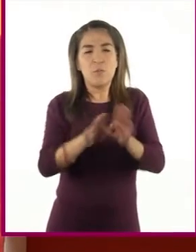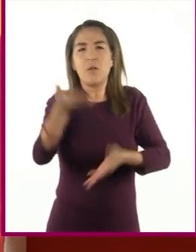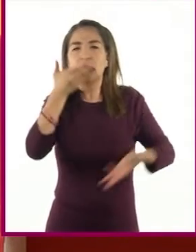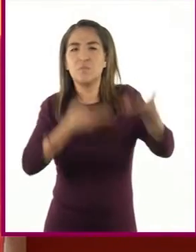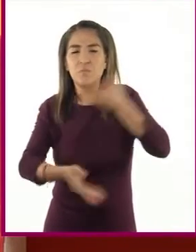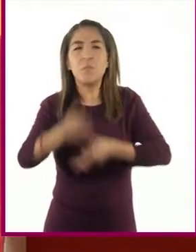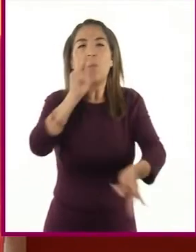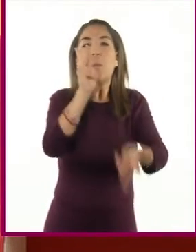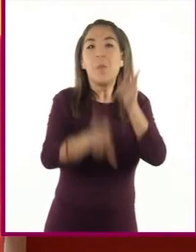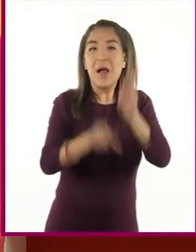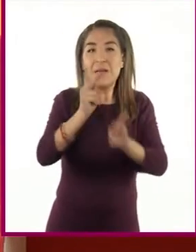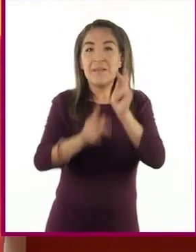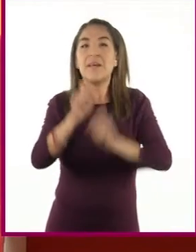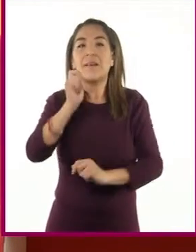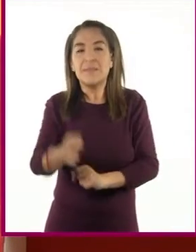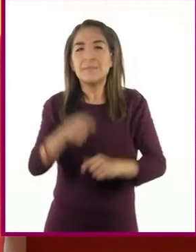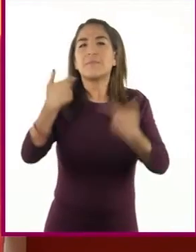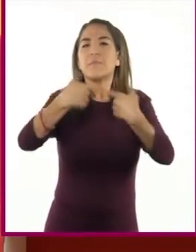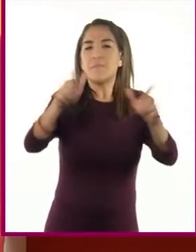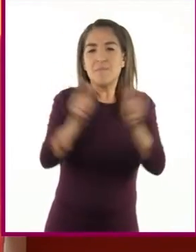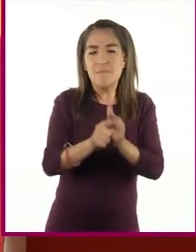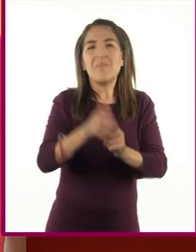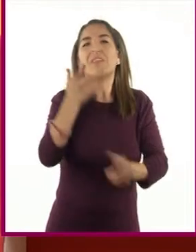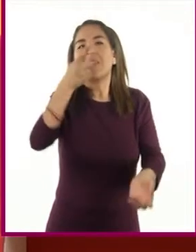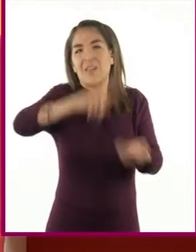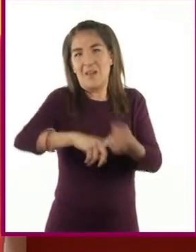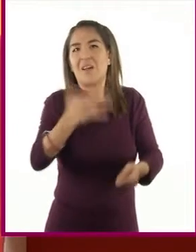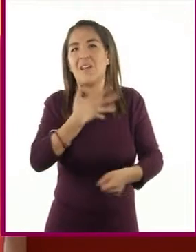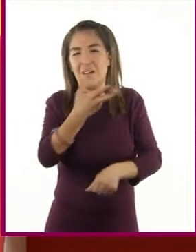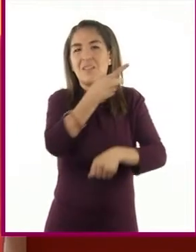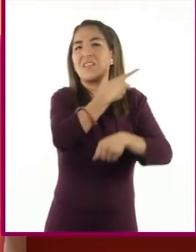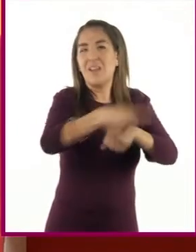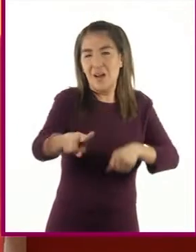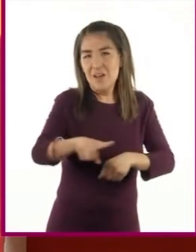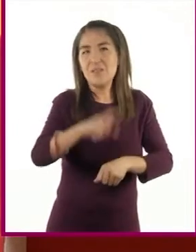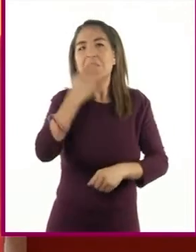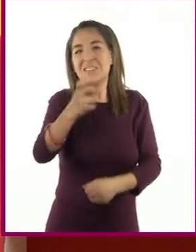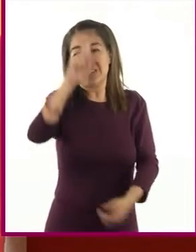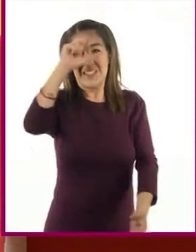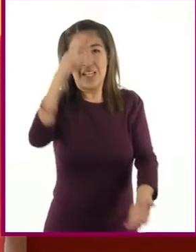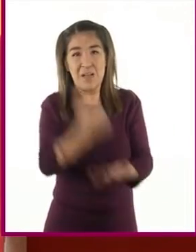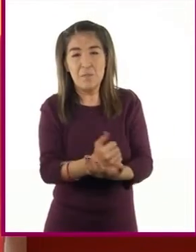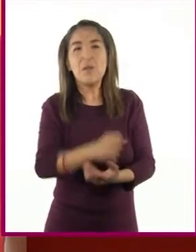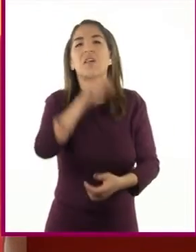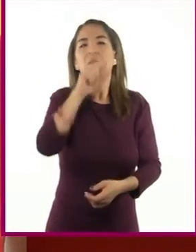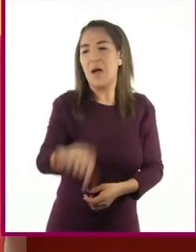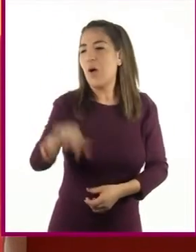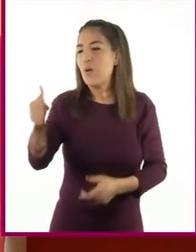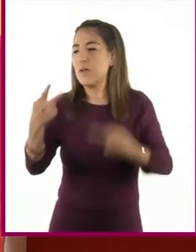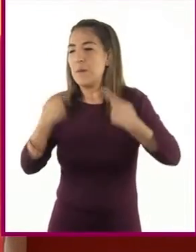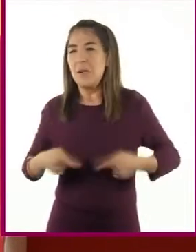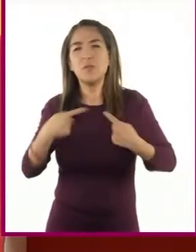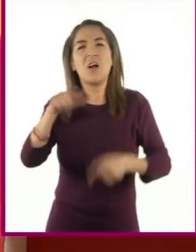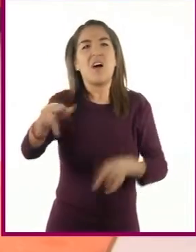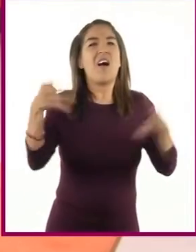entre aquellos y aquellas que han sido dañados o dañadas y quienes han infligido el